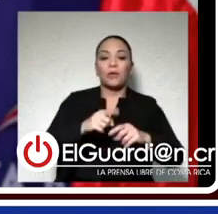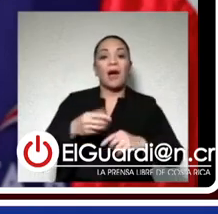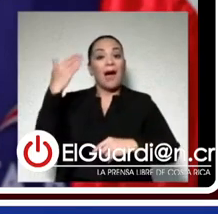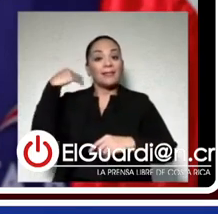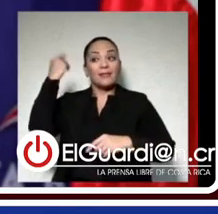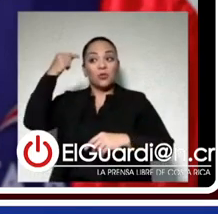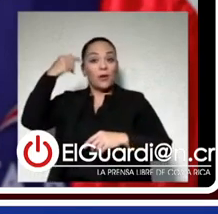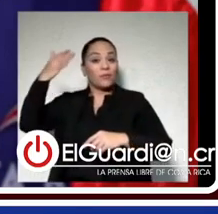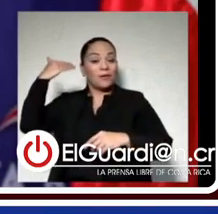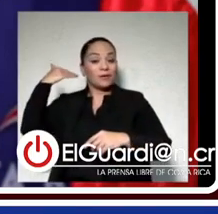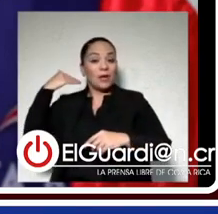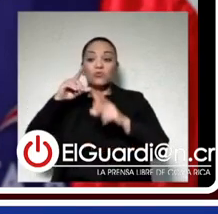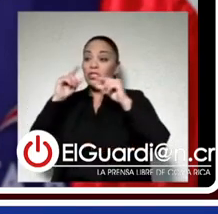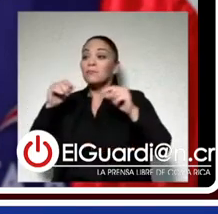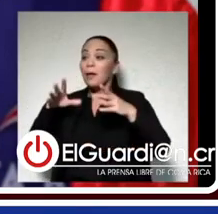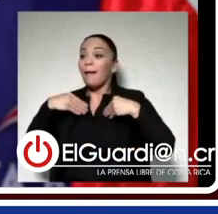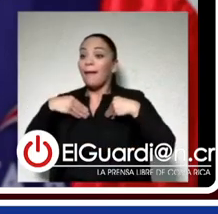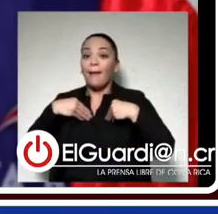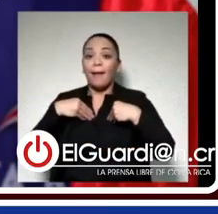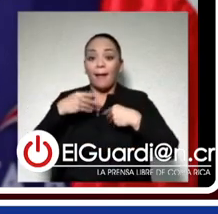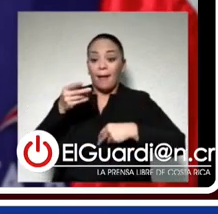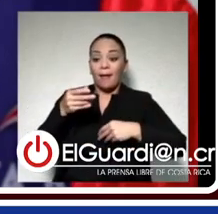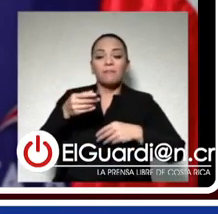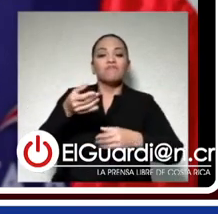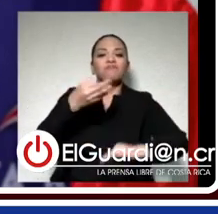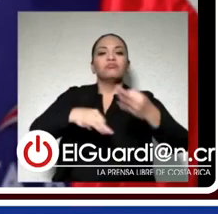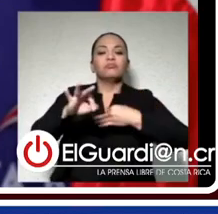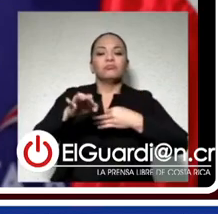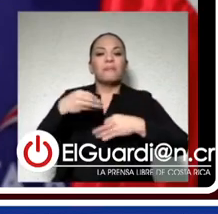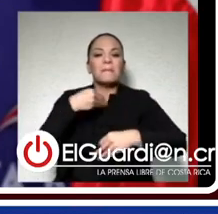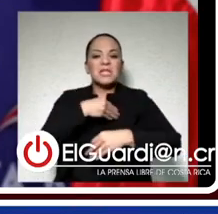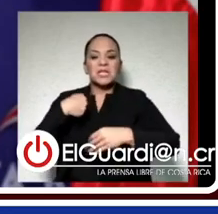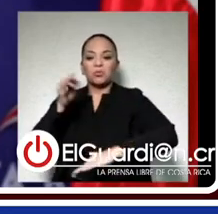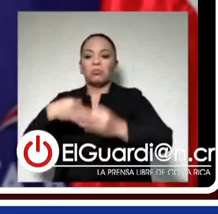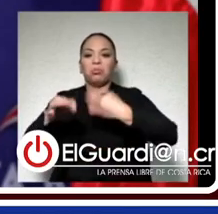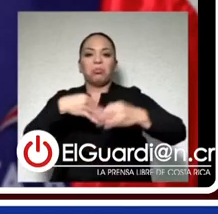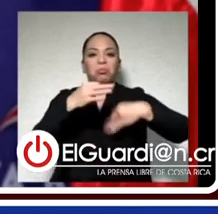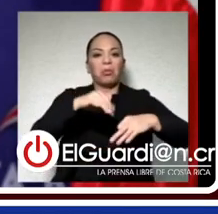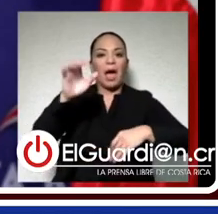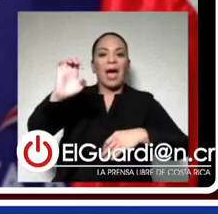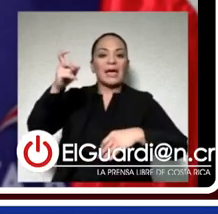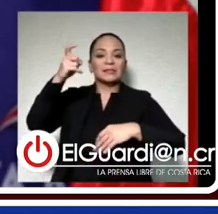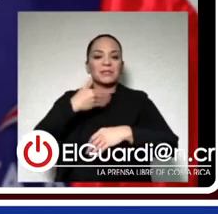gobiernos anteriores, periodistas de CRO y La Nación y Canal 7.